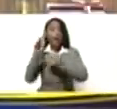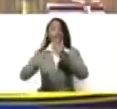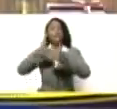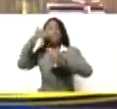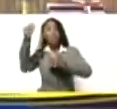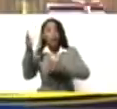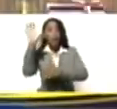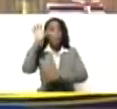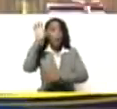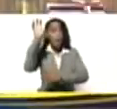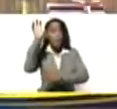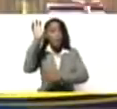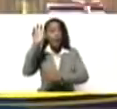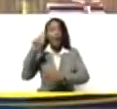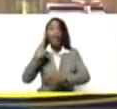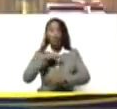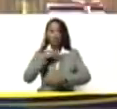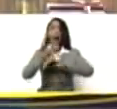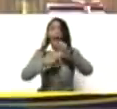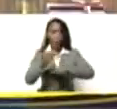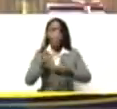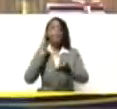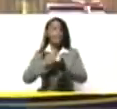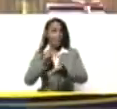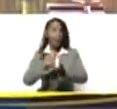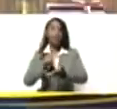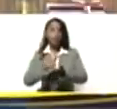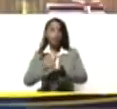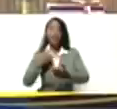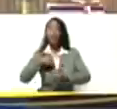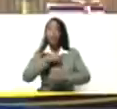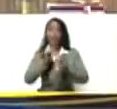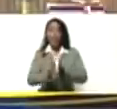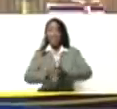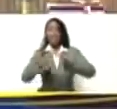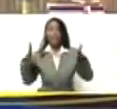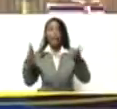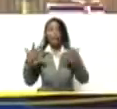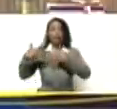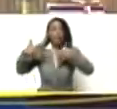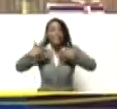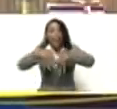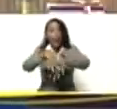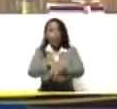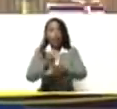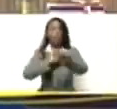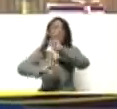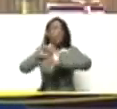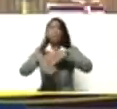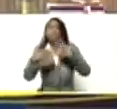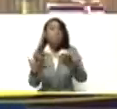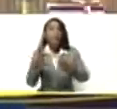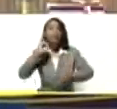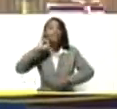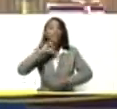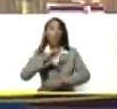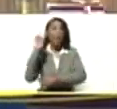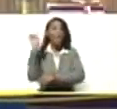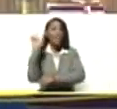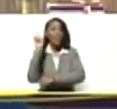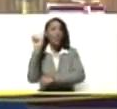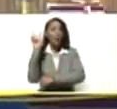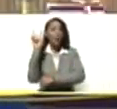país que nos hagamos parte de una gran cruzada en defensa de la historia de venezuela